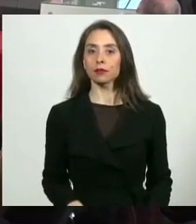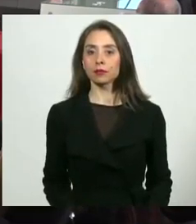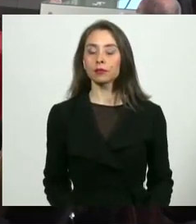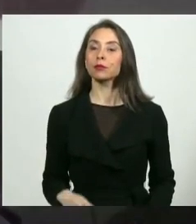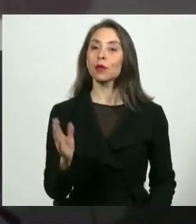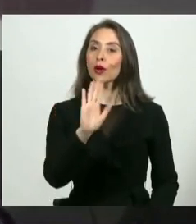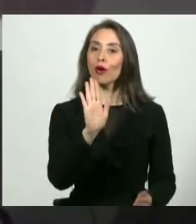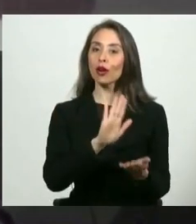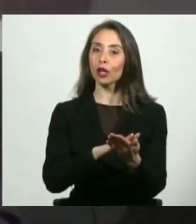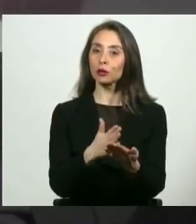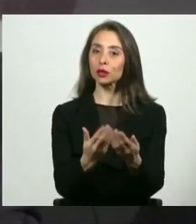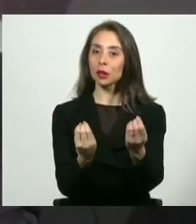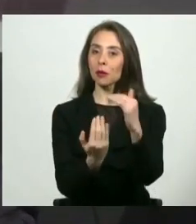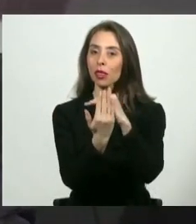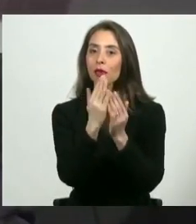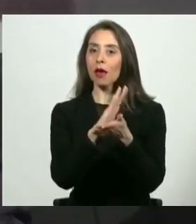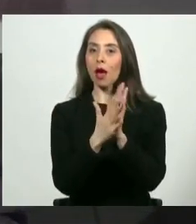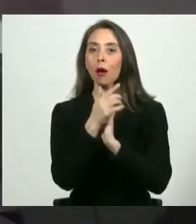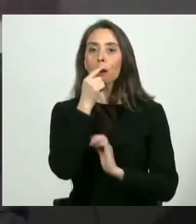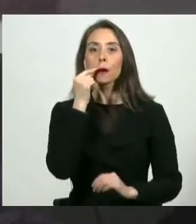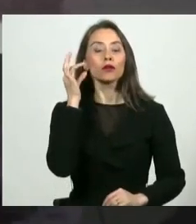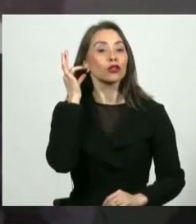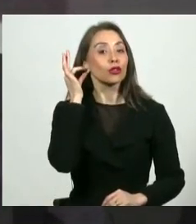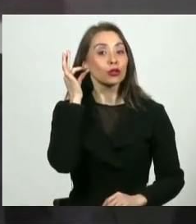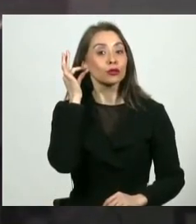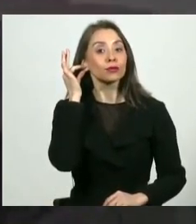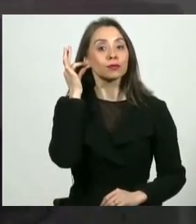Hola, ¿qué tal? Muy buenos días a todos y a todos.